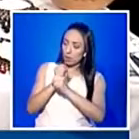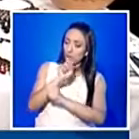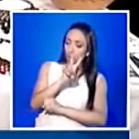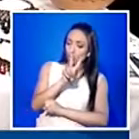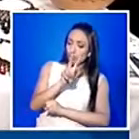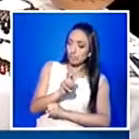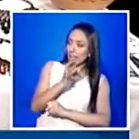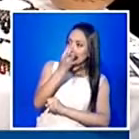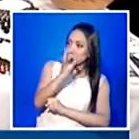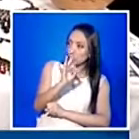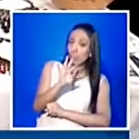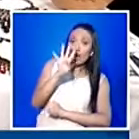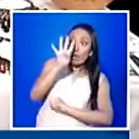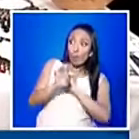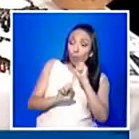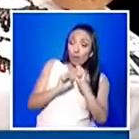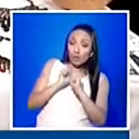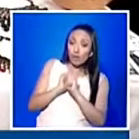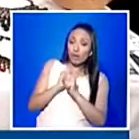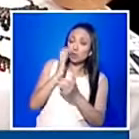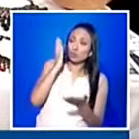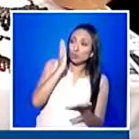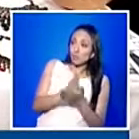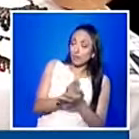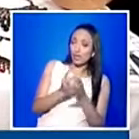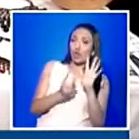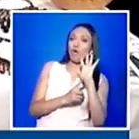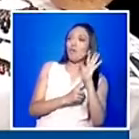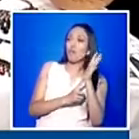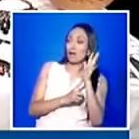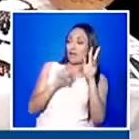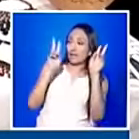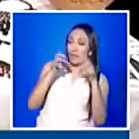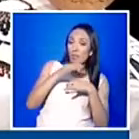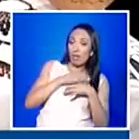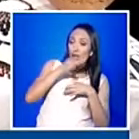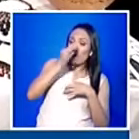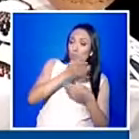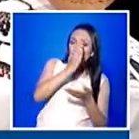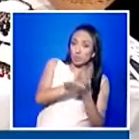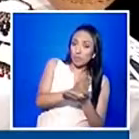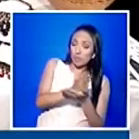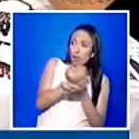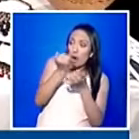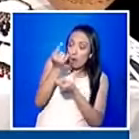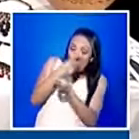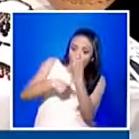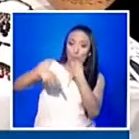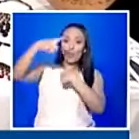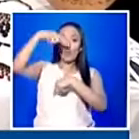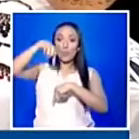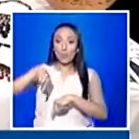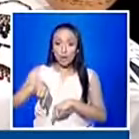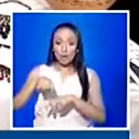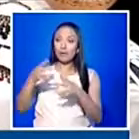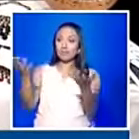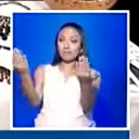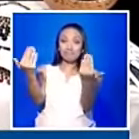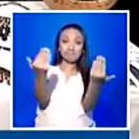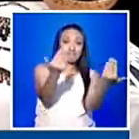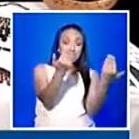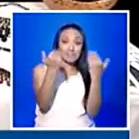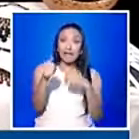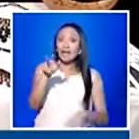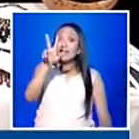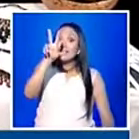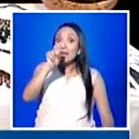4 años, no llevaban a cabo esta feria justamente por el tema de la pandemia. Pero ¿cómo ha sido retomar y reunir a más de